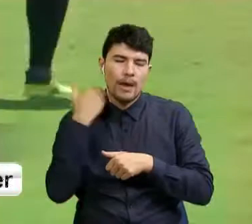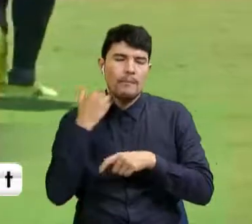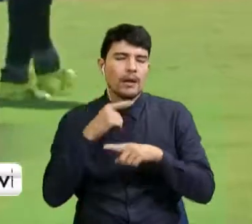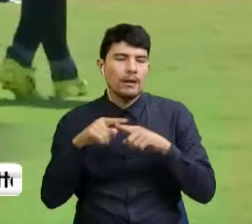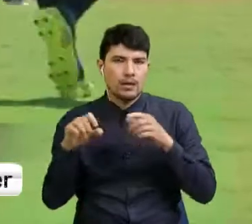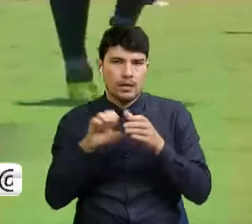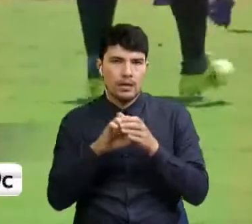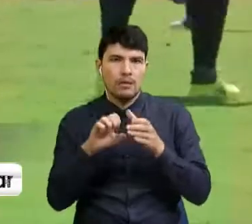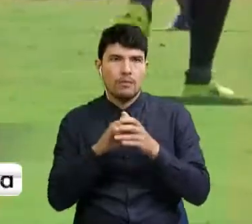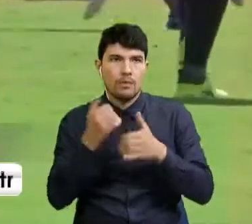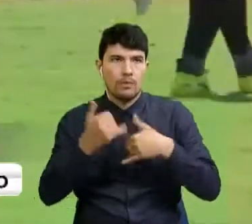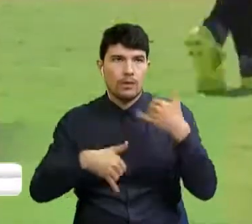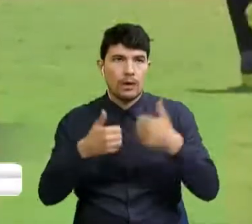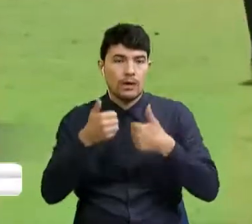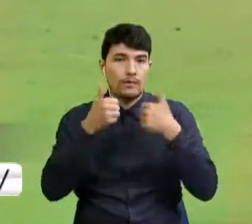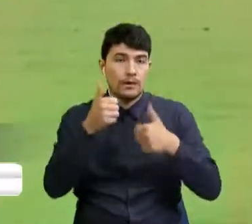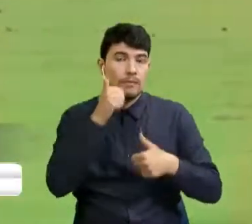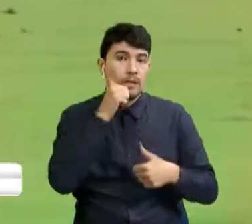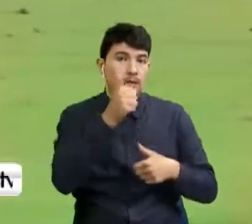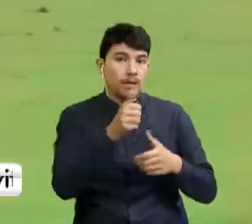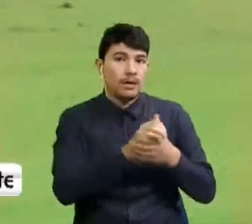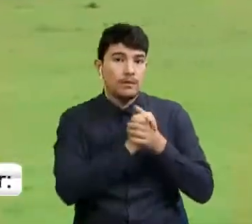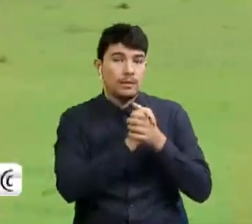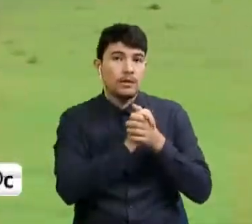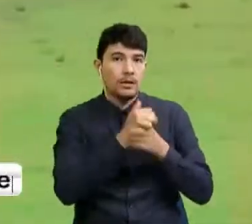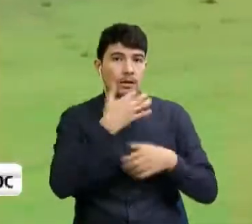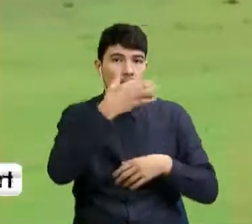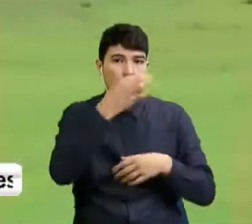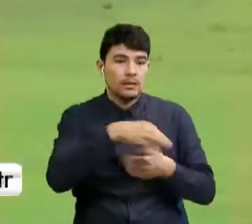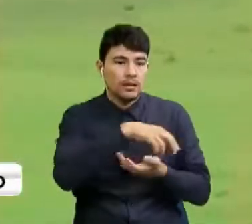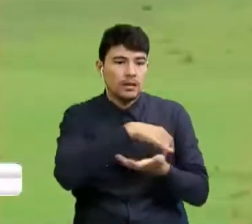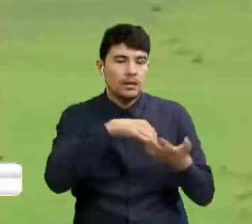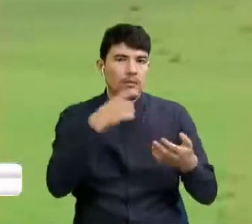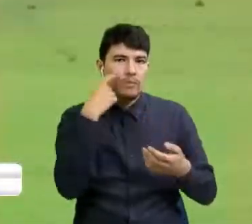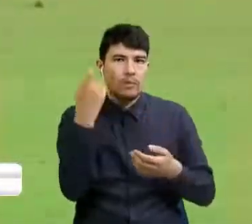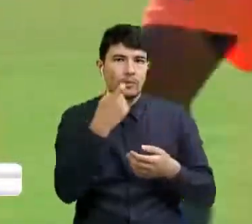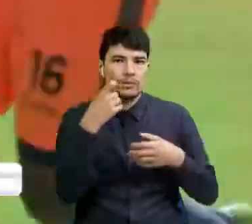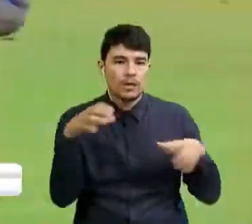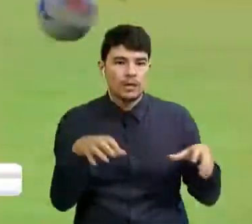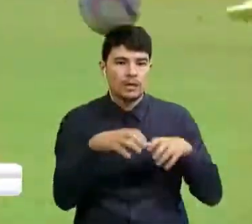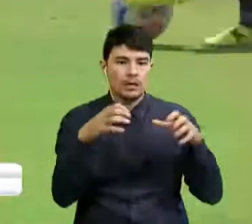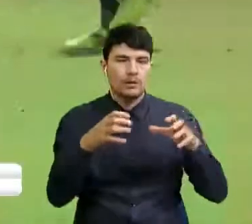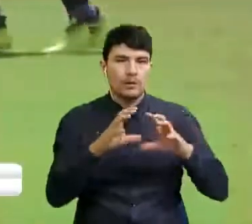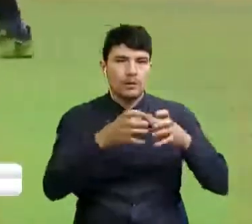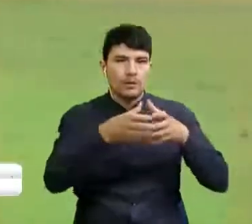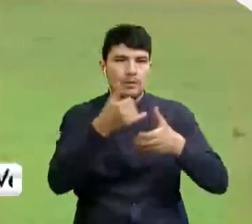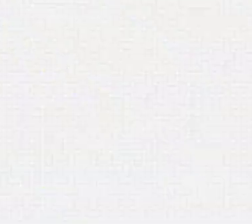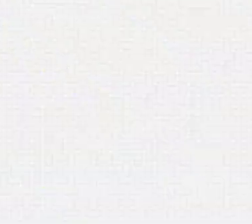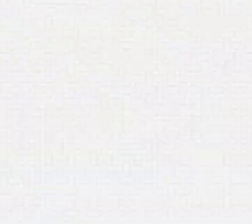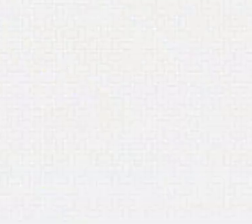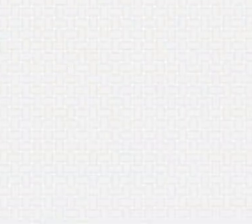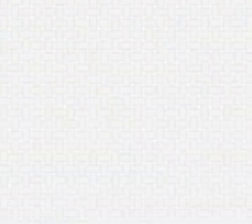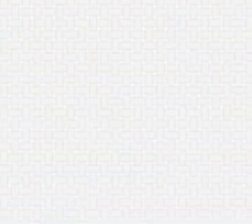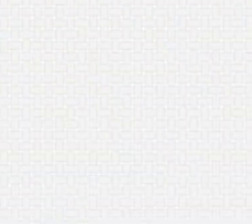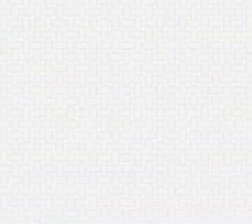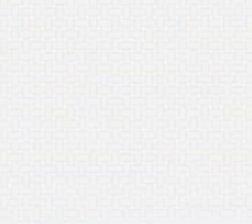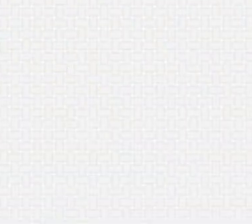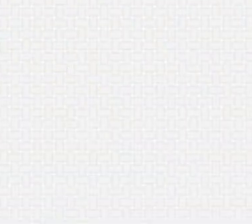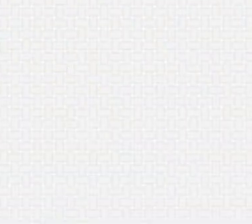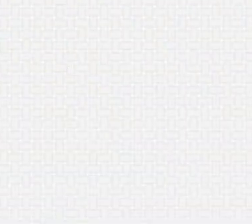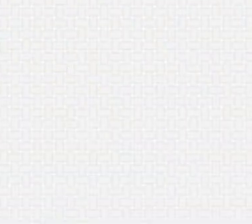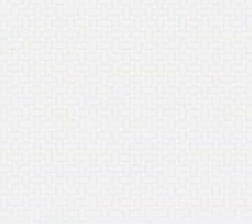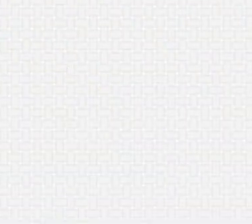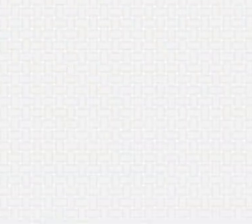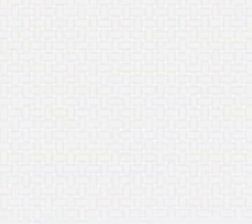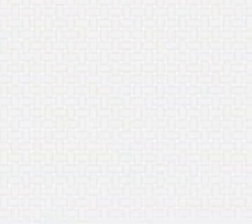gobierno bucaramanga jugará mañana un amistoso ante real santander buscando mantener activo el grupo de jugadores antes de la reanudación de la liga en antro